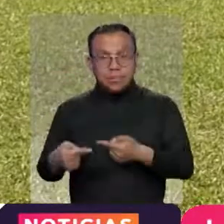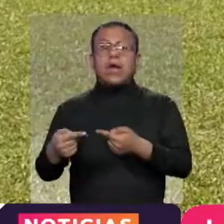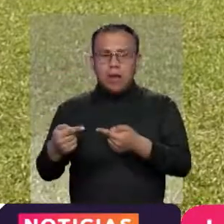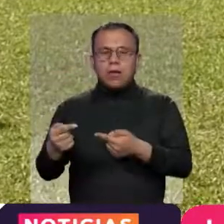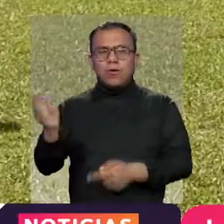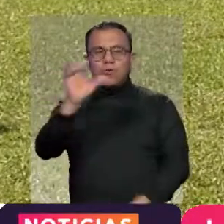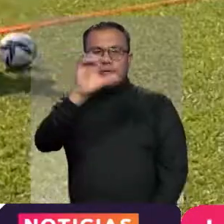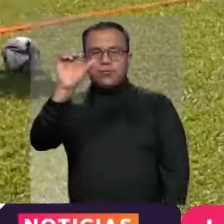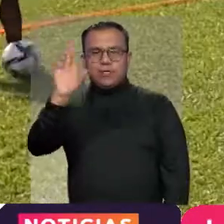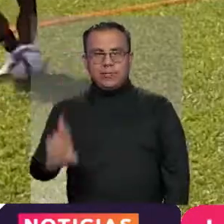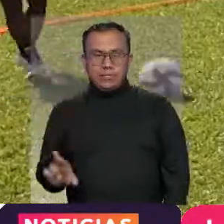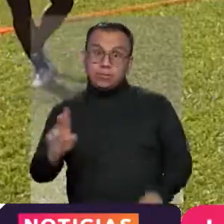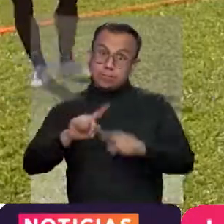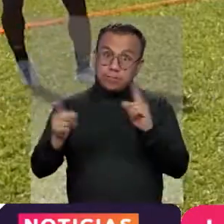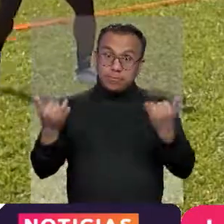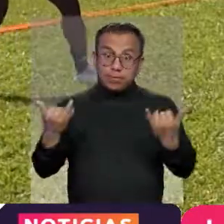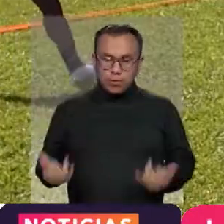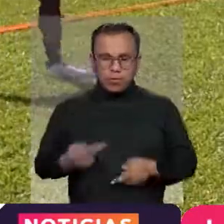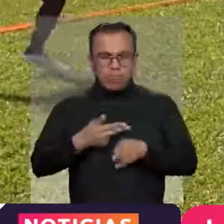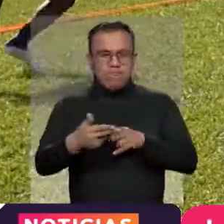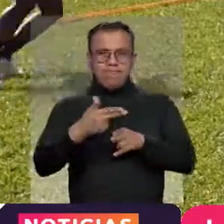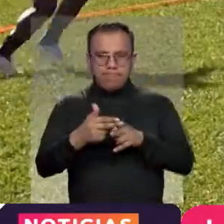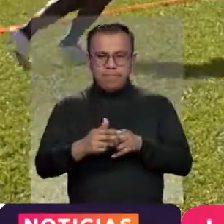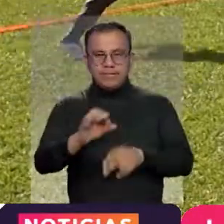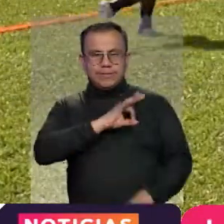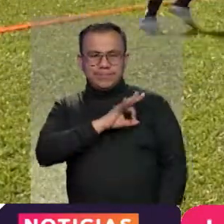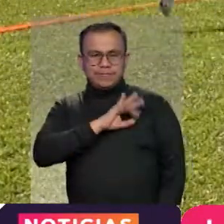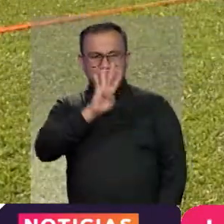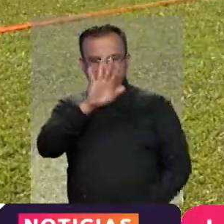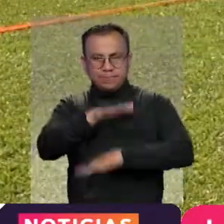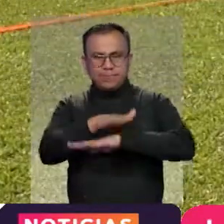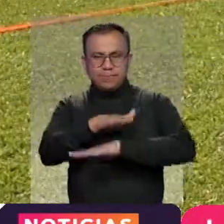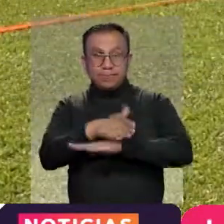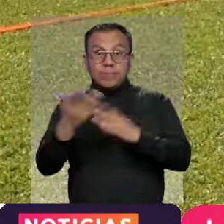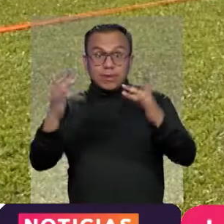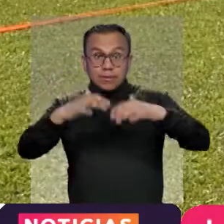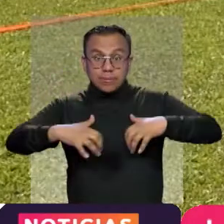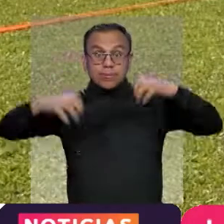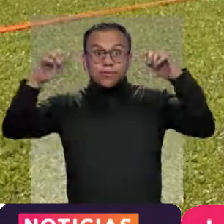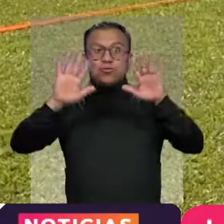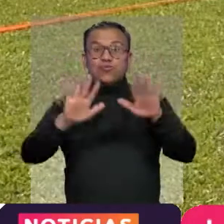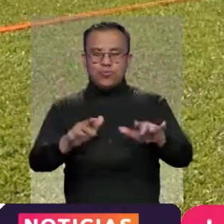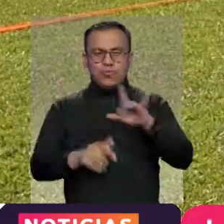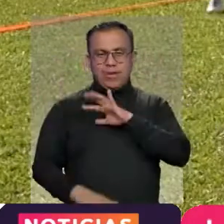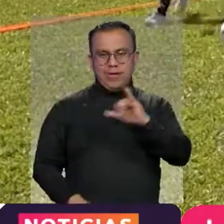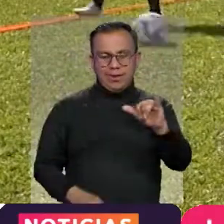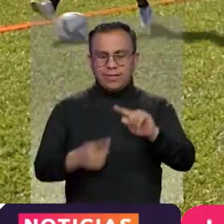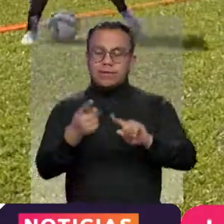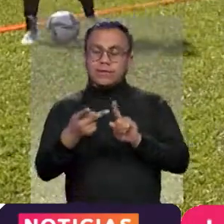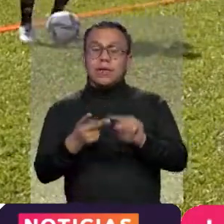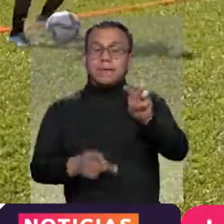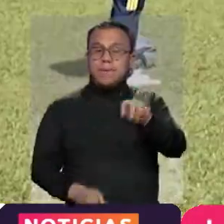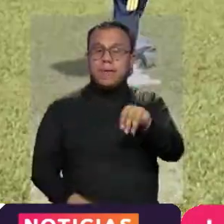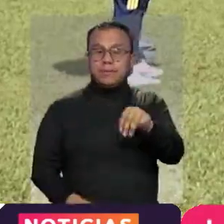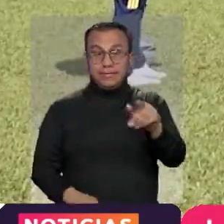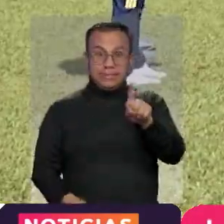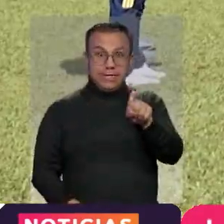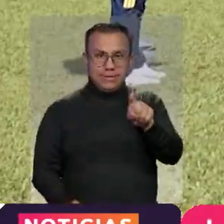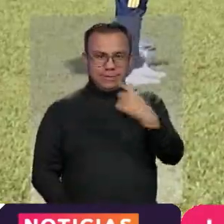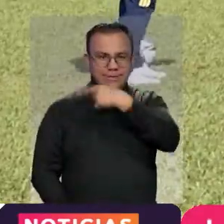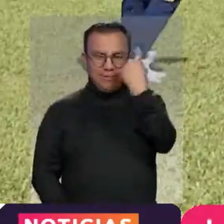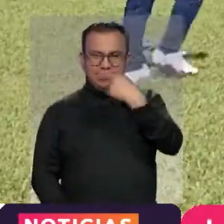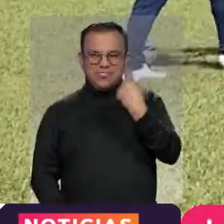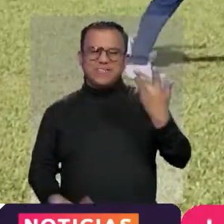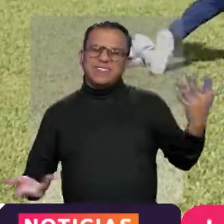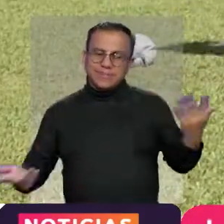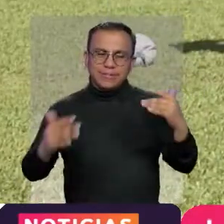Costa Rica. Los encuentros serán el próximo sábado a las 4 de la tarde en el Estadio del Deportivo Cali y el martes 6 de septiembre